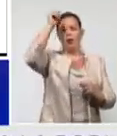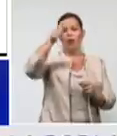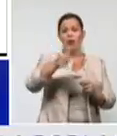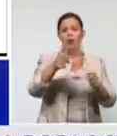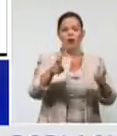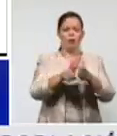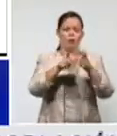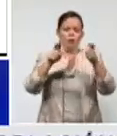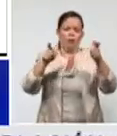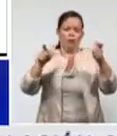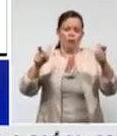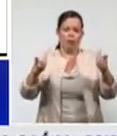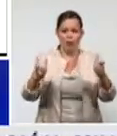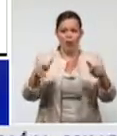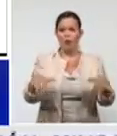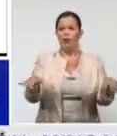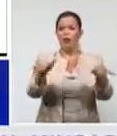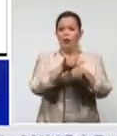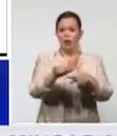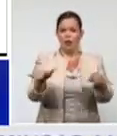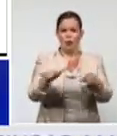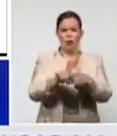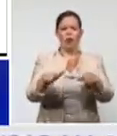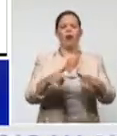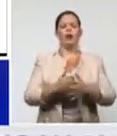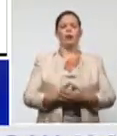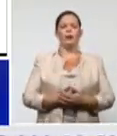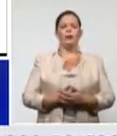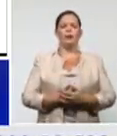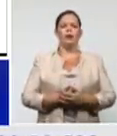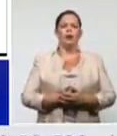significativo con